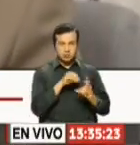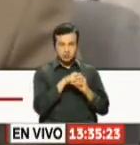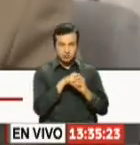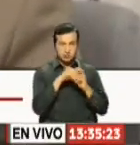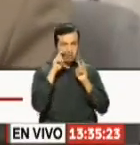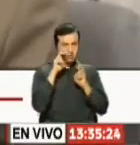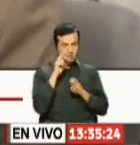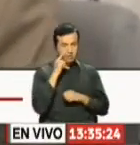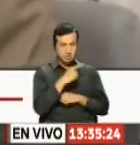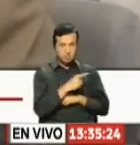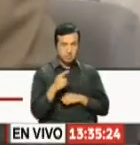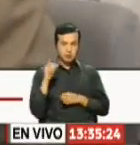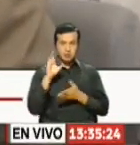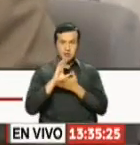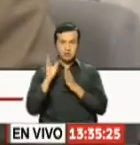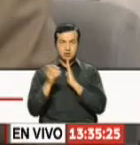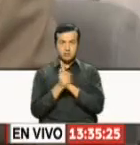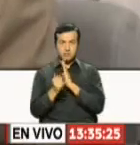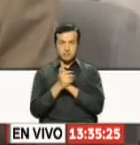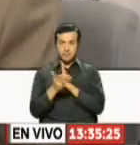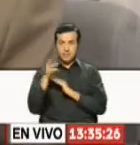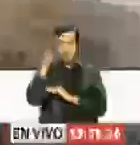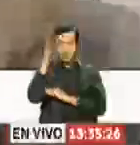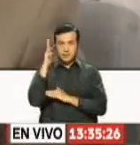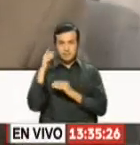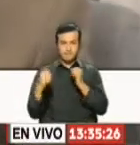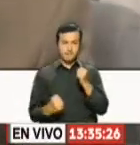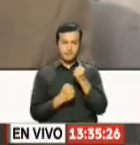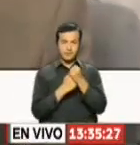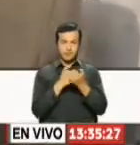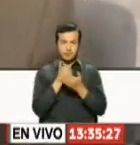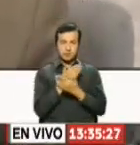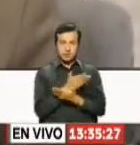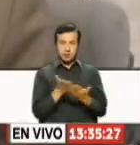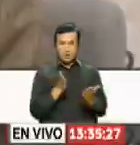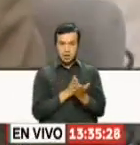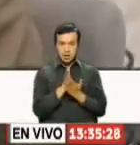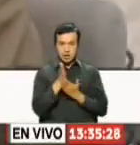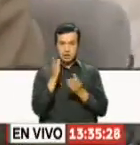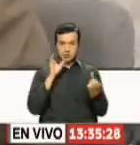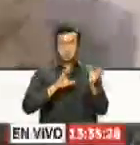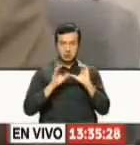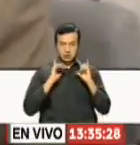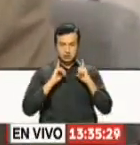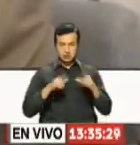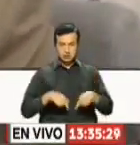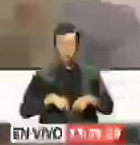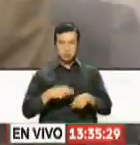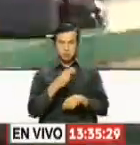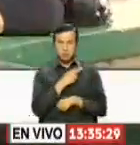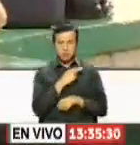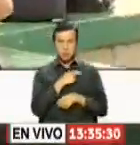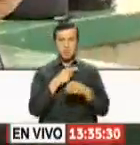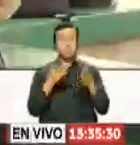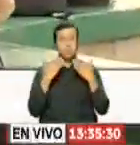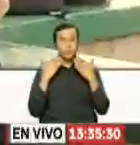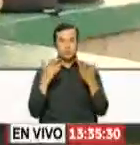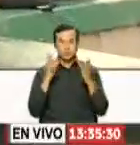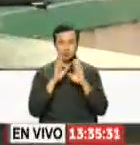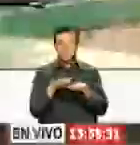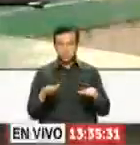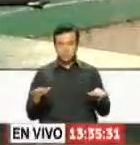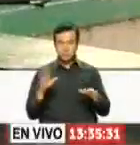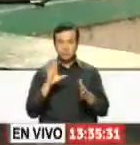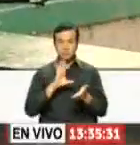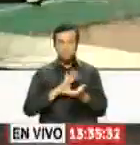de investigación y un centro de capacitación docente para fortalecer las carreras de ciencias de la salud en la Universidad de Guayaquil. Para los estudiantes